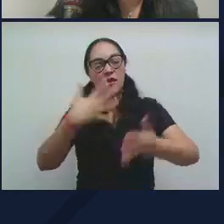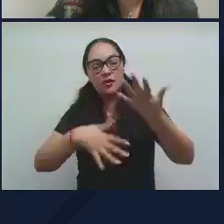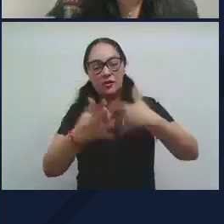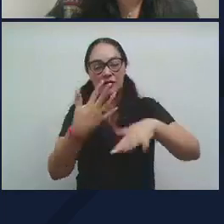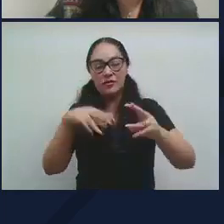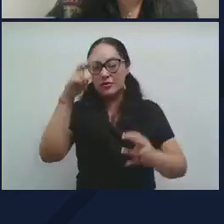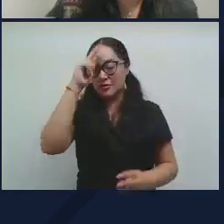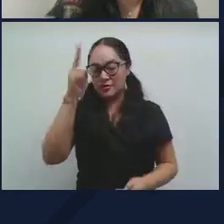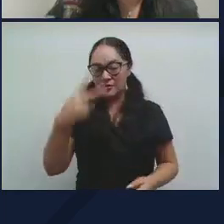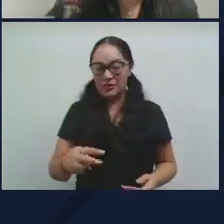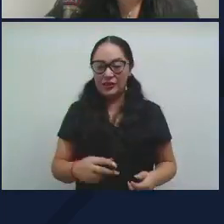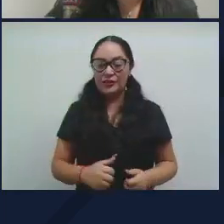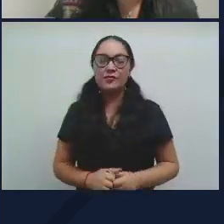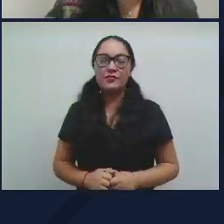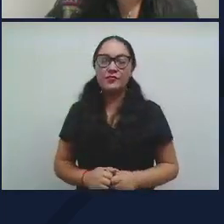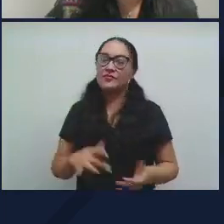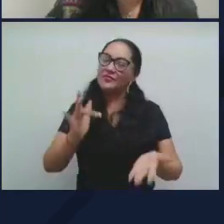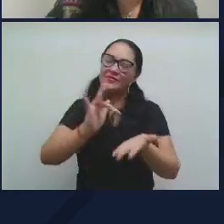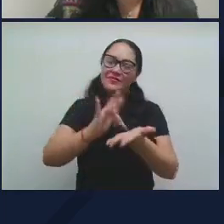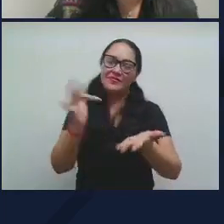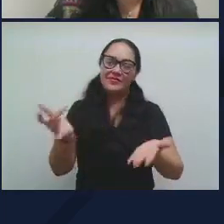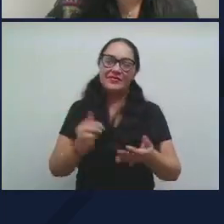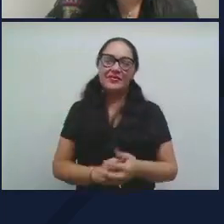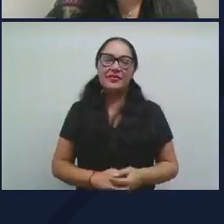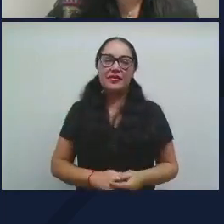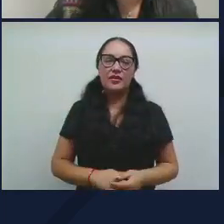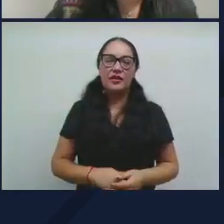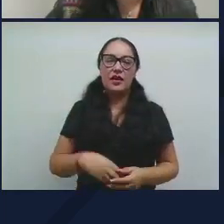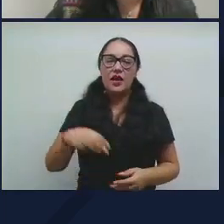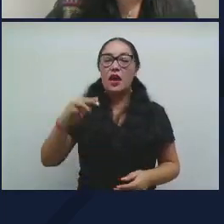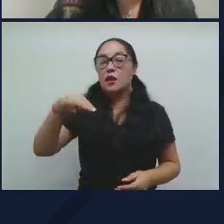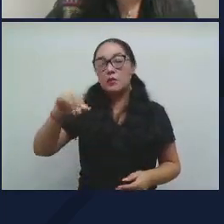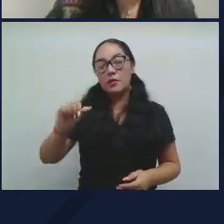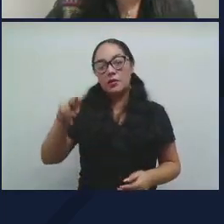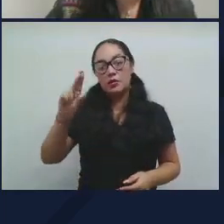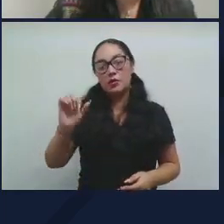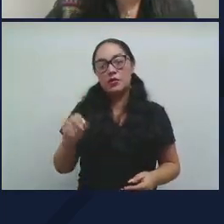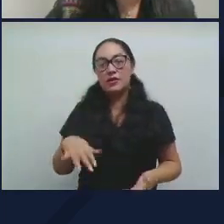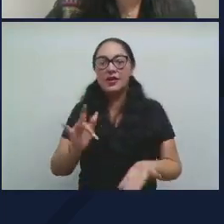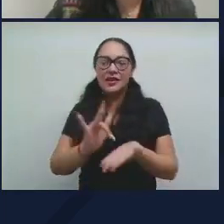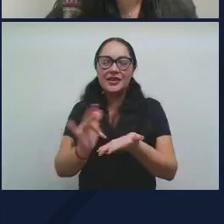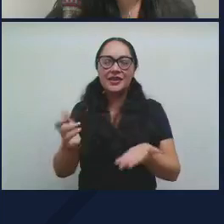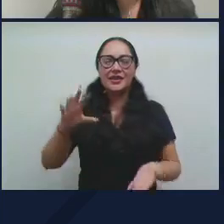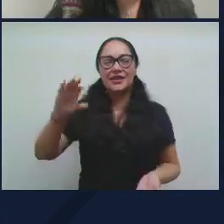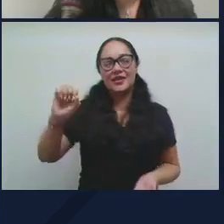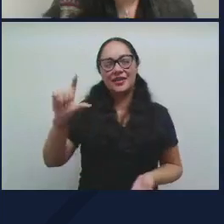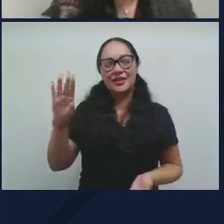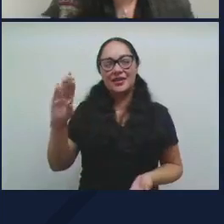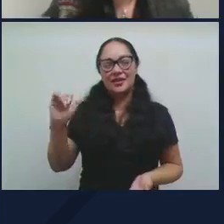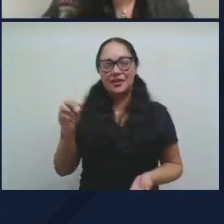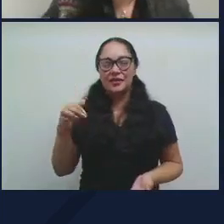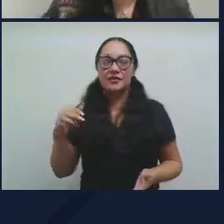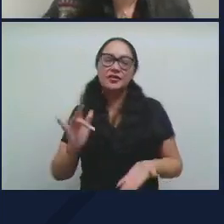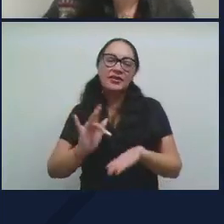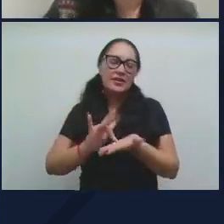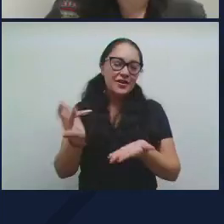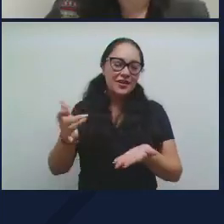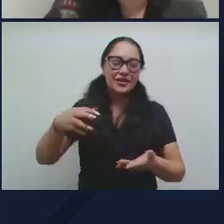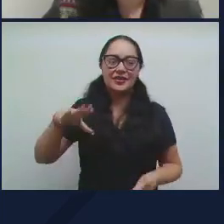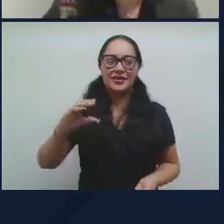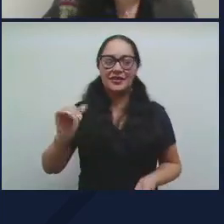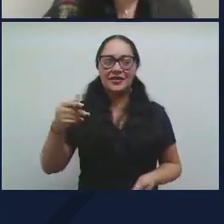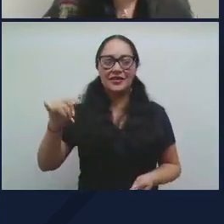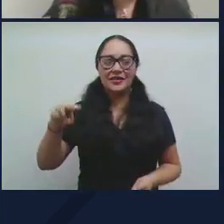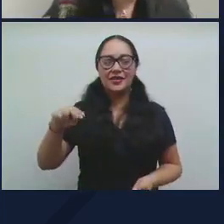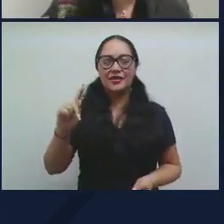mexicana. Muchas gracias a Manuel, muchas gracias a Eva, a Cintia, y bueno, pues a las personas de